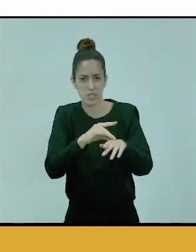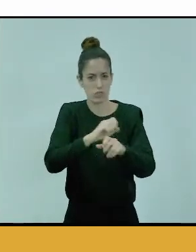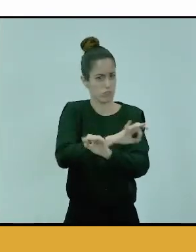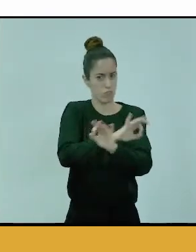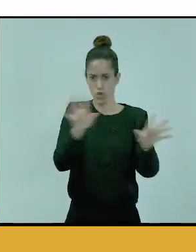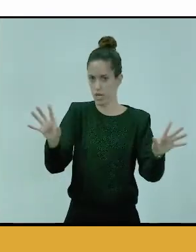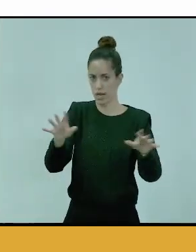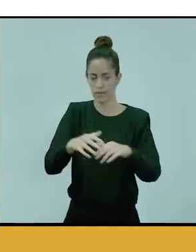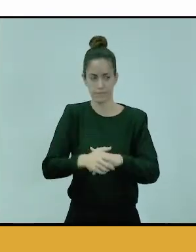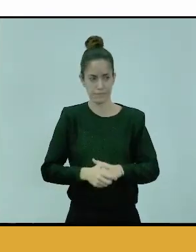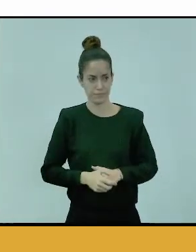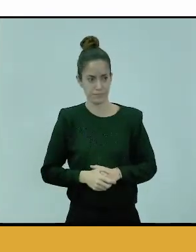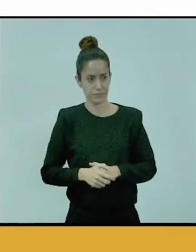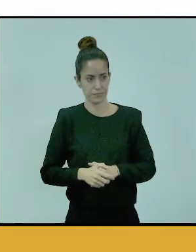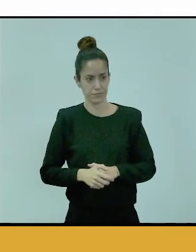clara.